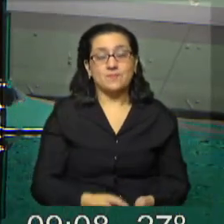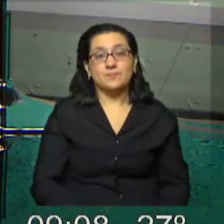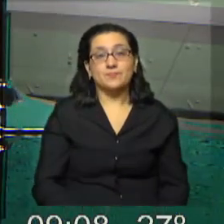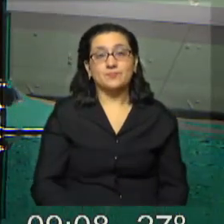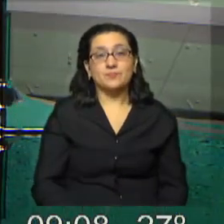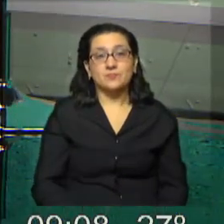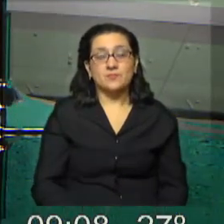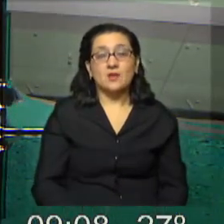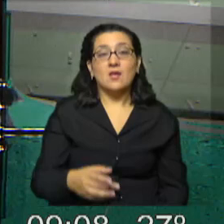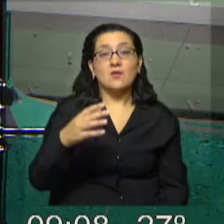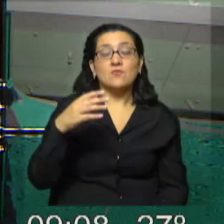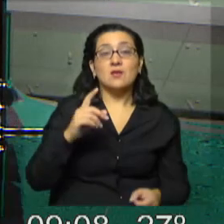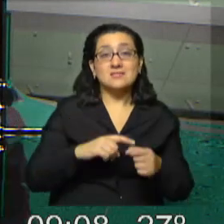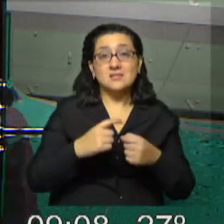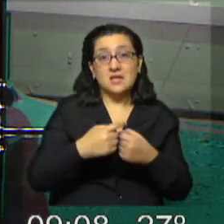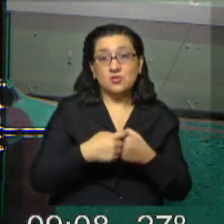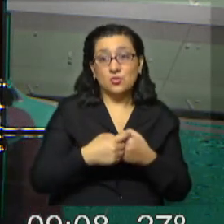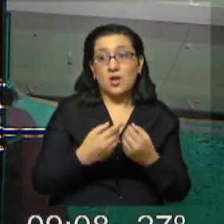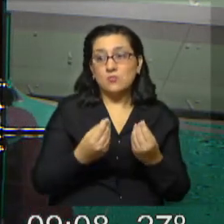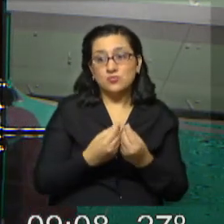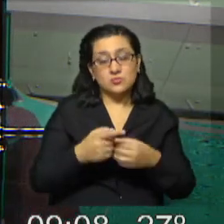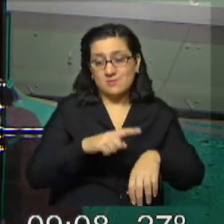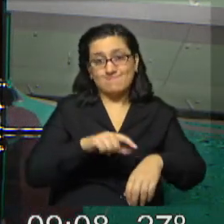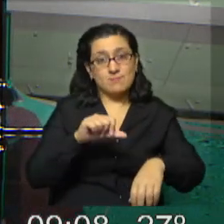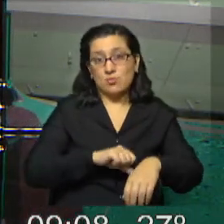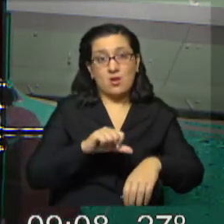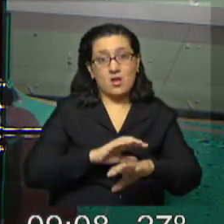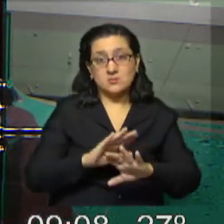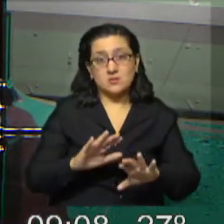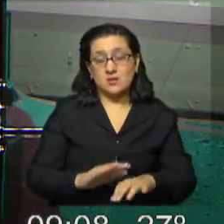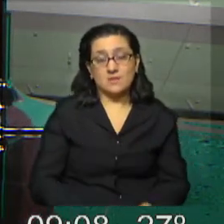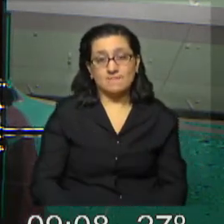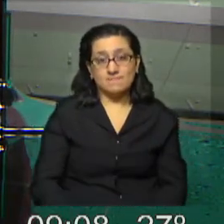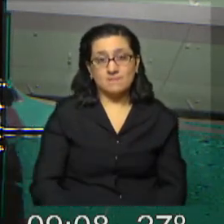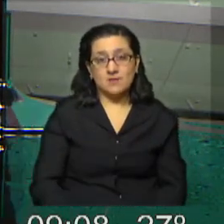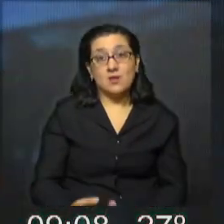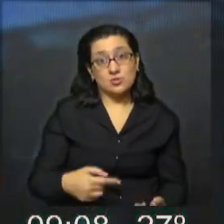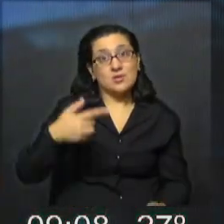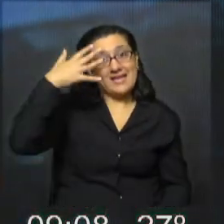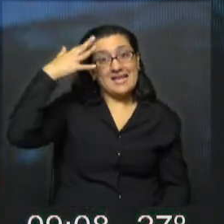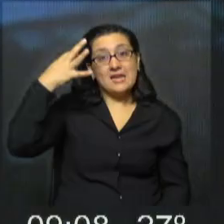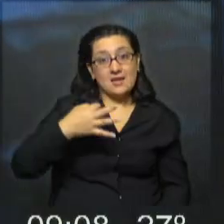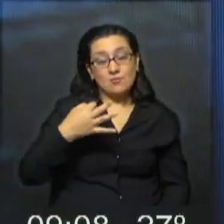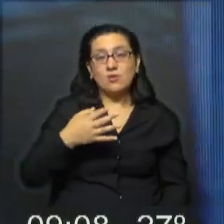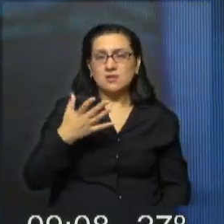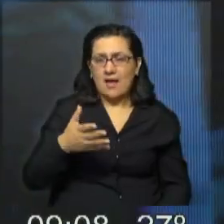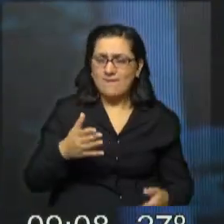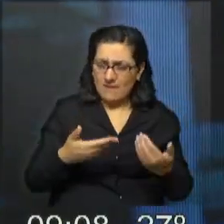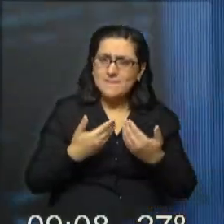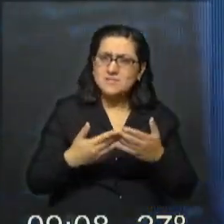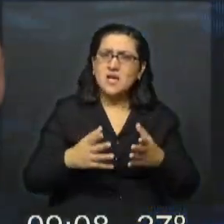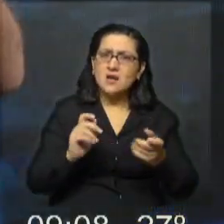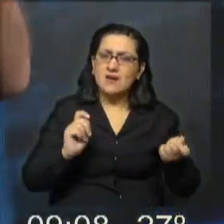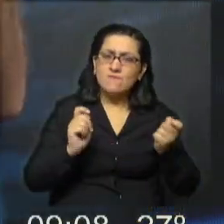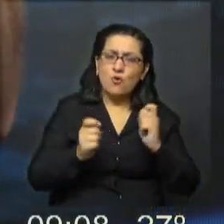génesis, fue FENAPES. Uh-huh. Se bajan, le dicen, los tiempos no dan. Bueno, creemos que la va a aplicar, la va a anunciar, va a recorrer los